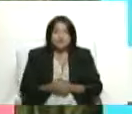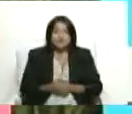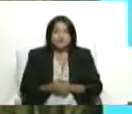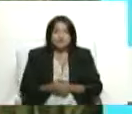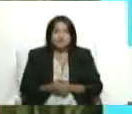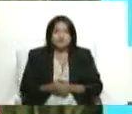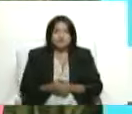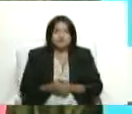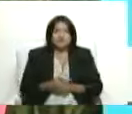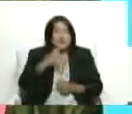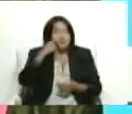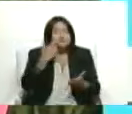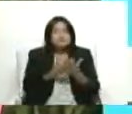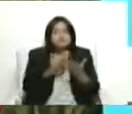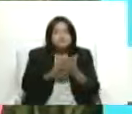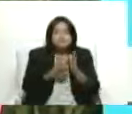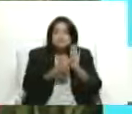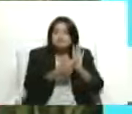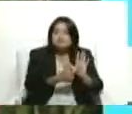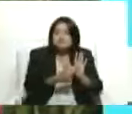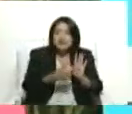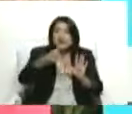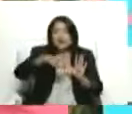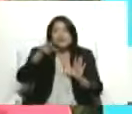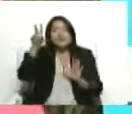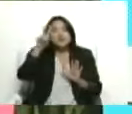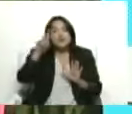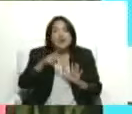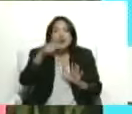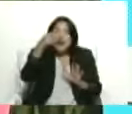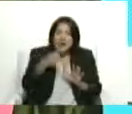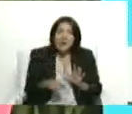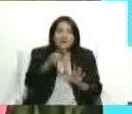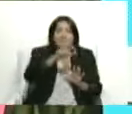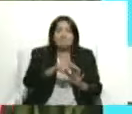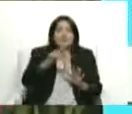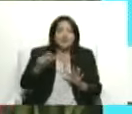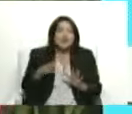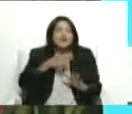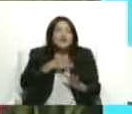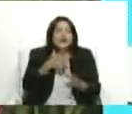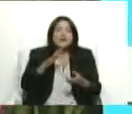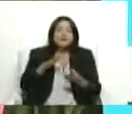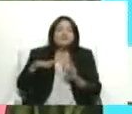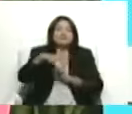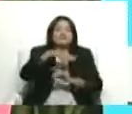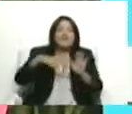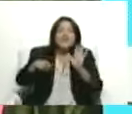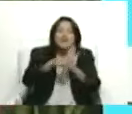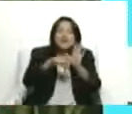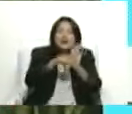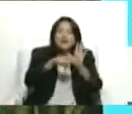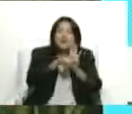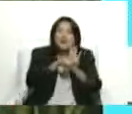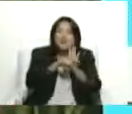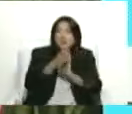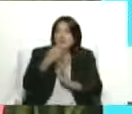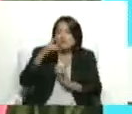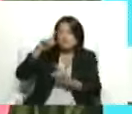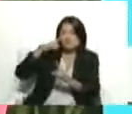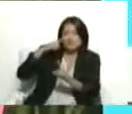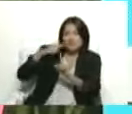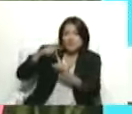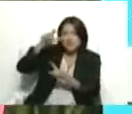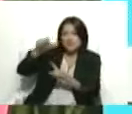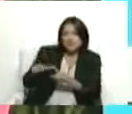dejar de evidenciar que también en nuestro país hay sembradores de ceniza. Gente que no puede ver que un venezolano con otro